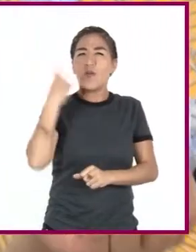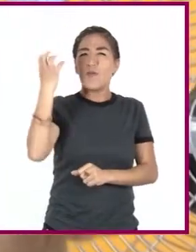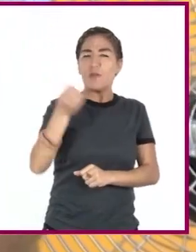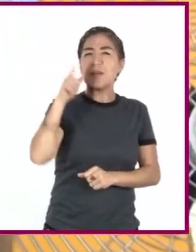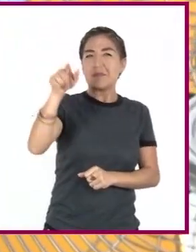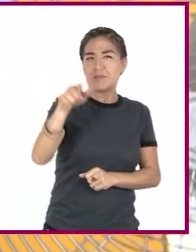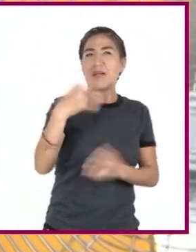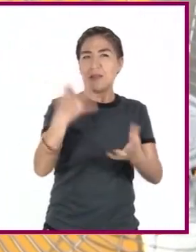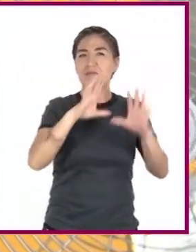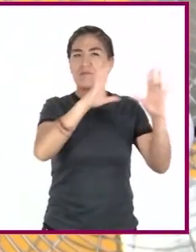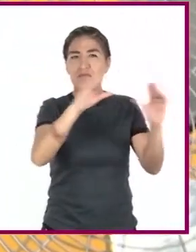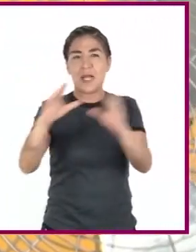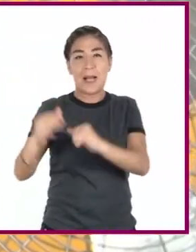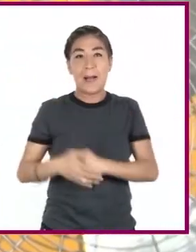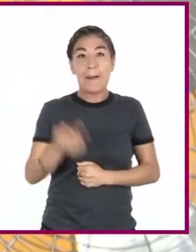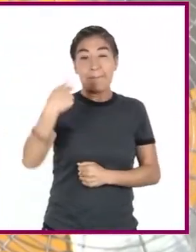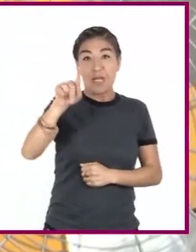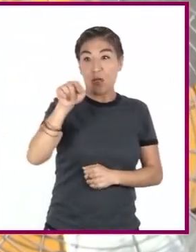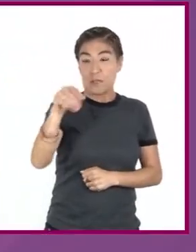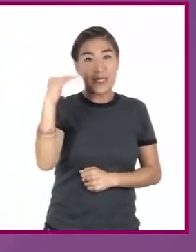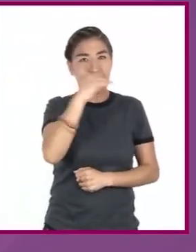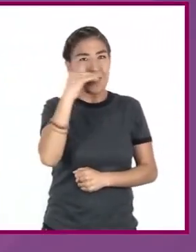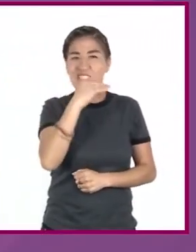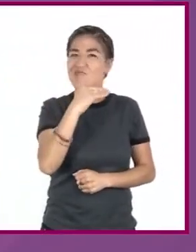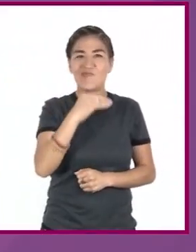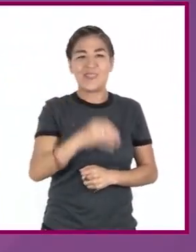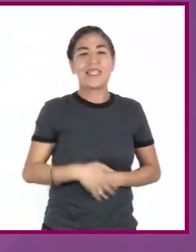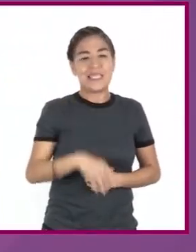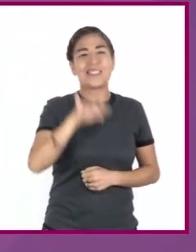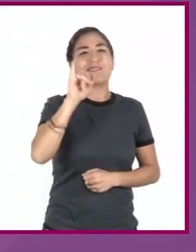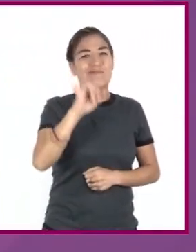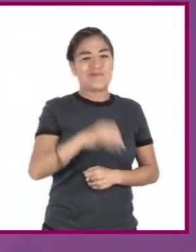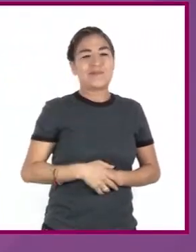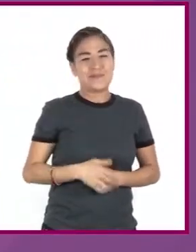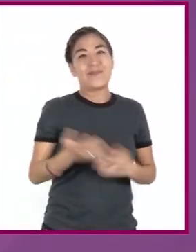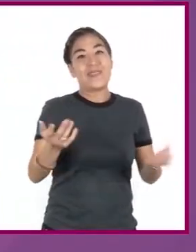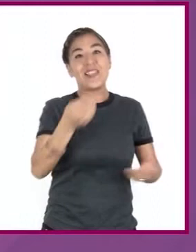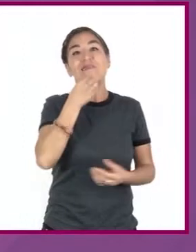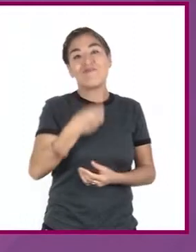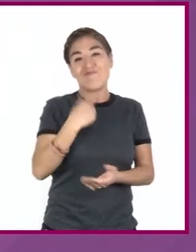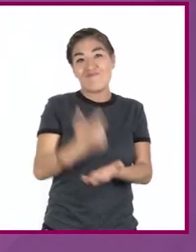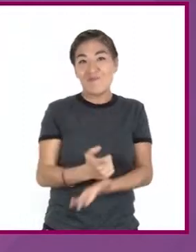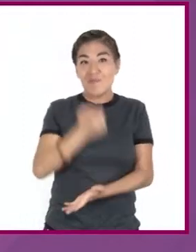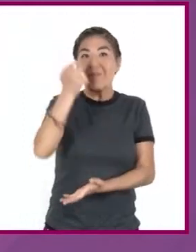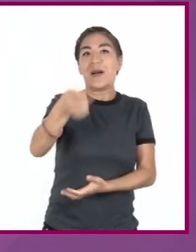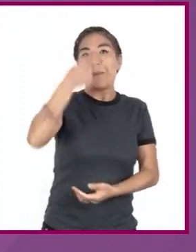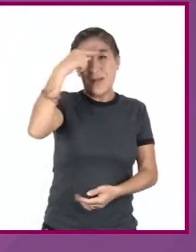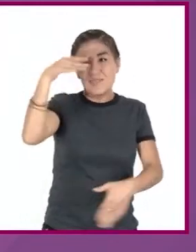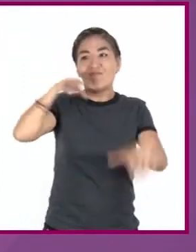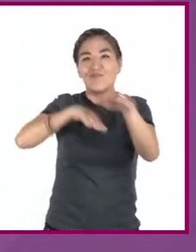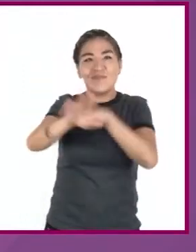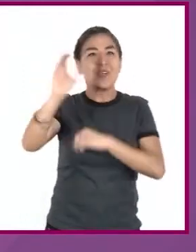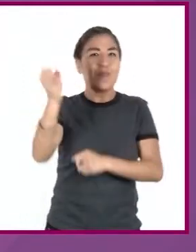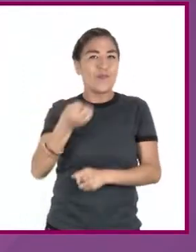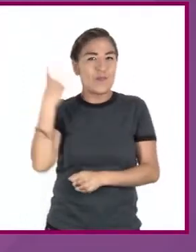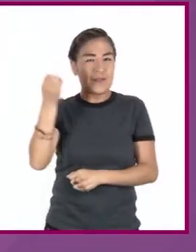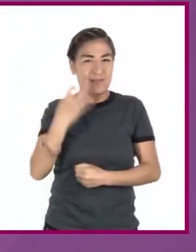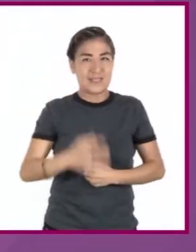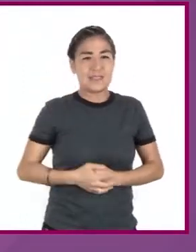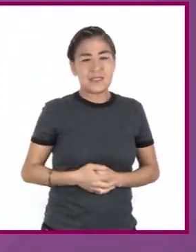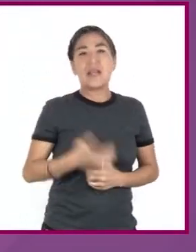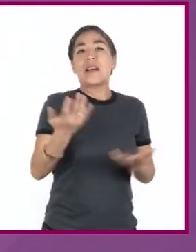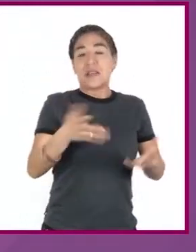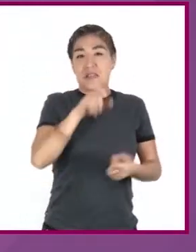tengo entendido que no eran gratuitas. Sí, por desgracia tenías que pagar para poder asistir.